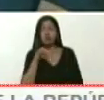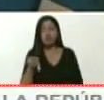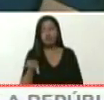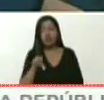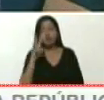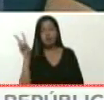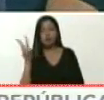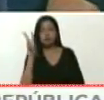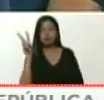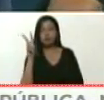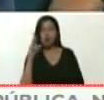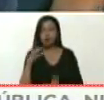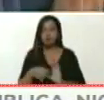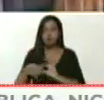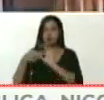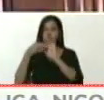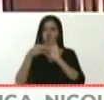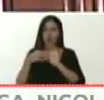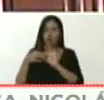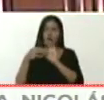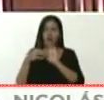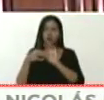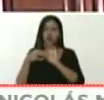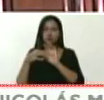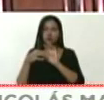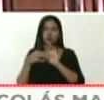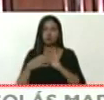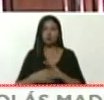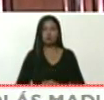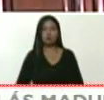venezolano para unificar